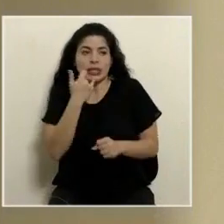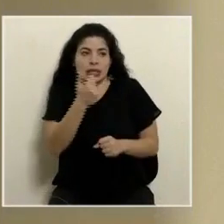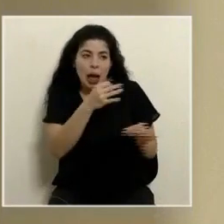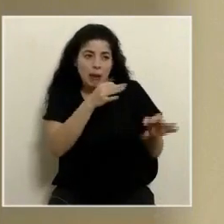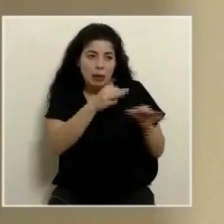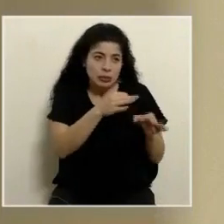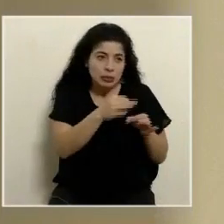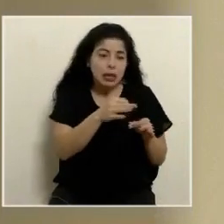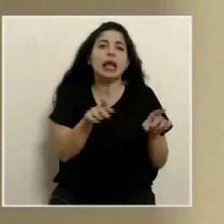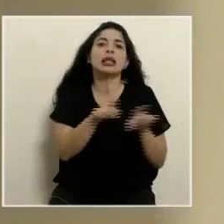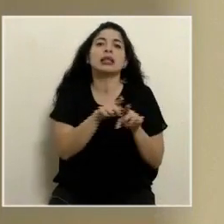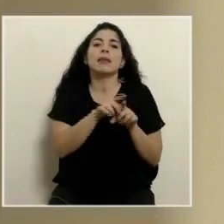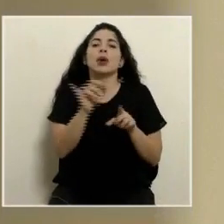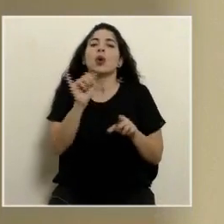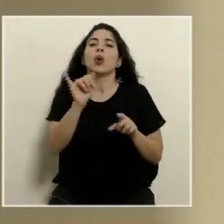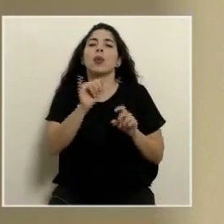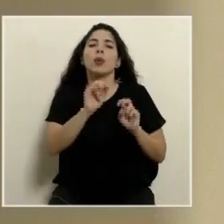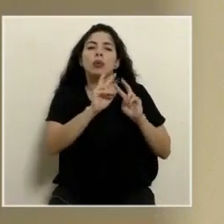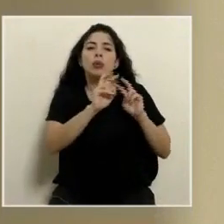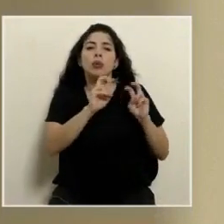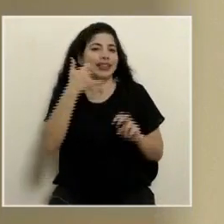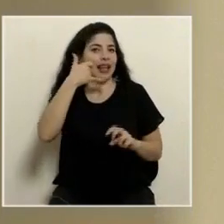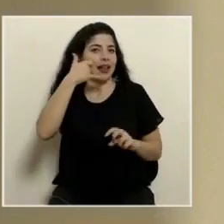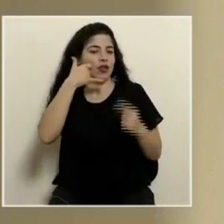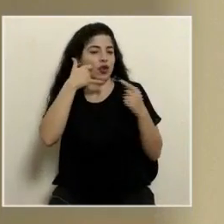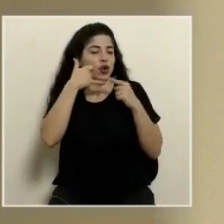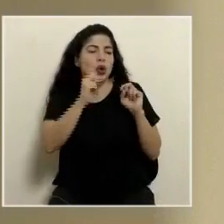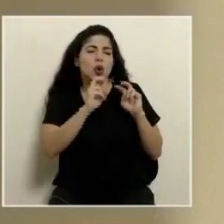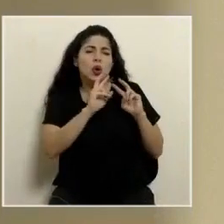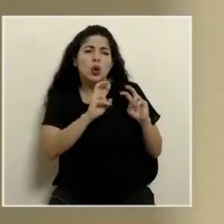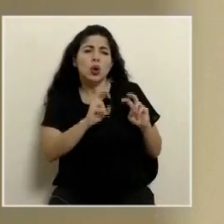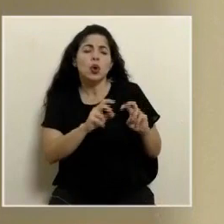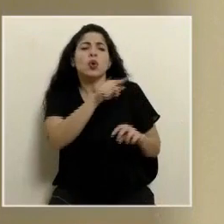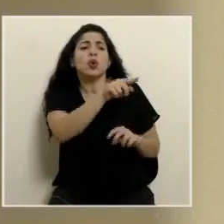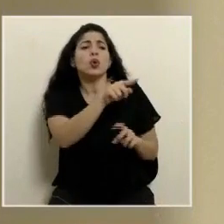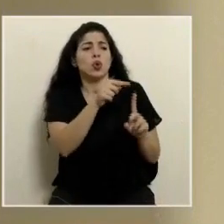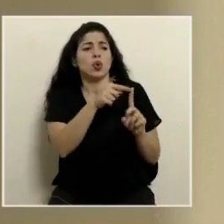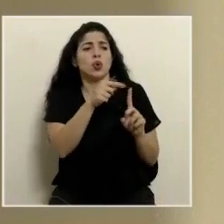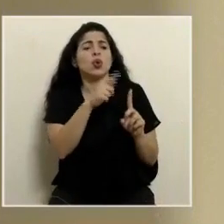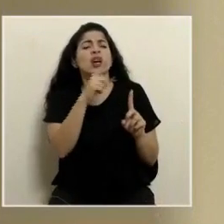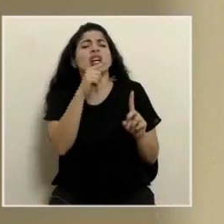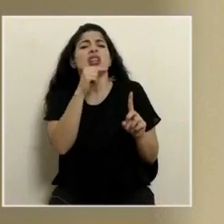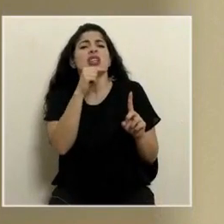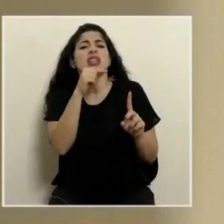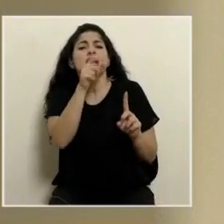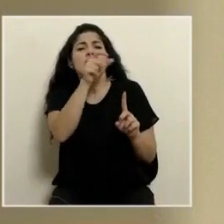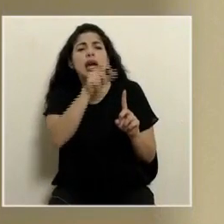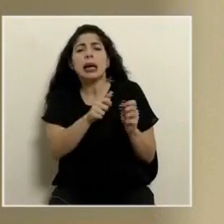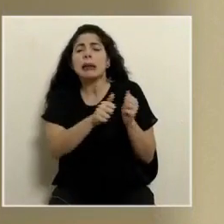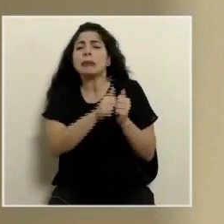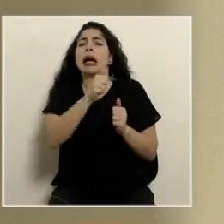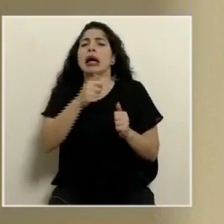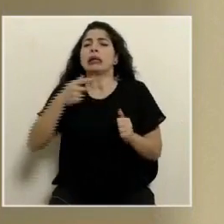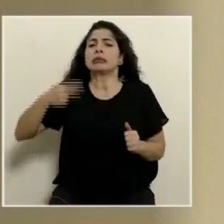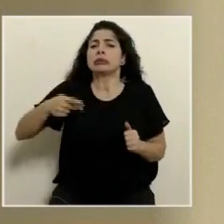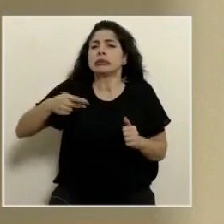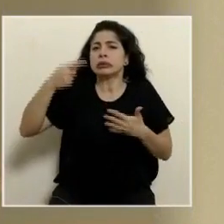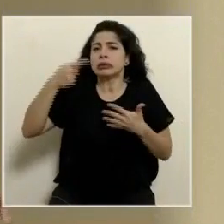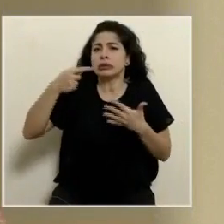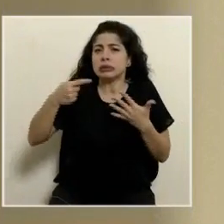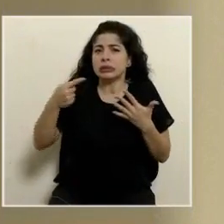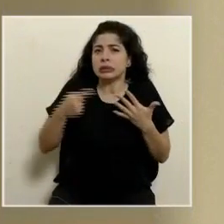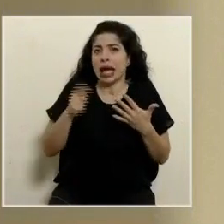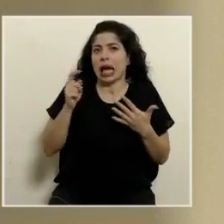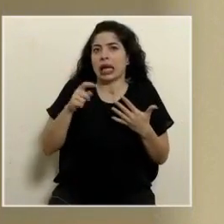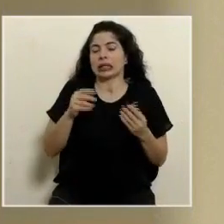un tipo de tamizaje por teléfono de quiénes son los pacientes que tienen factores de riesgo, que debe de dársele